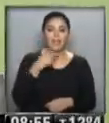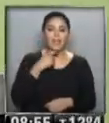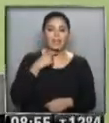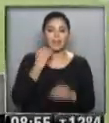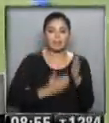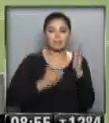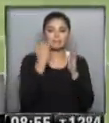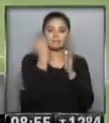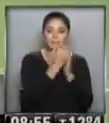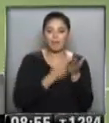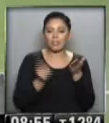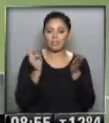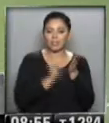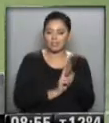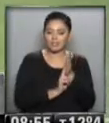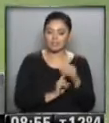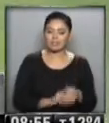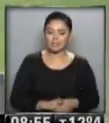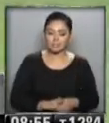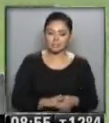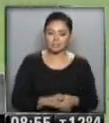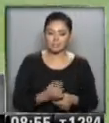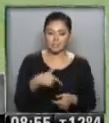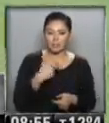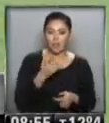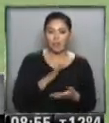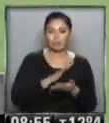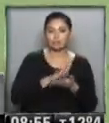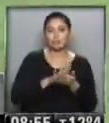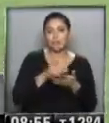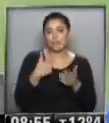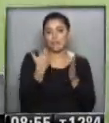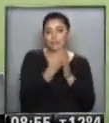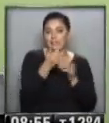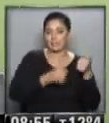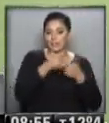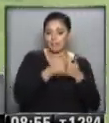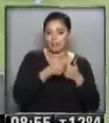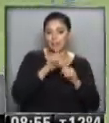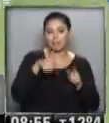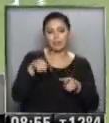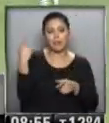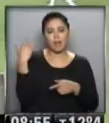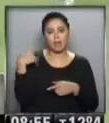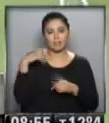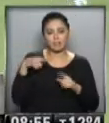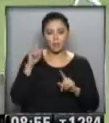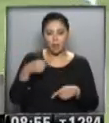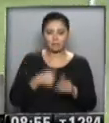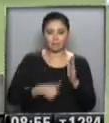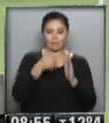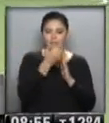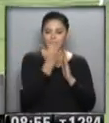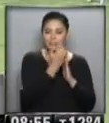historia Tigre nuevamente. Es novato en este torneo. También lo era en la Sudamericana y llegó a la final.